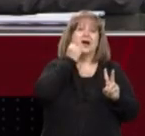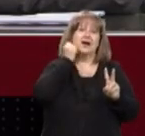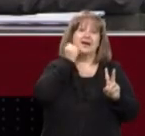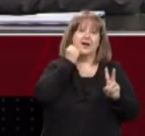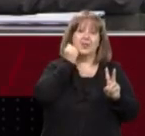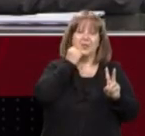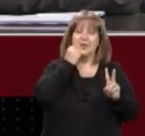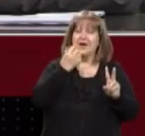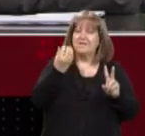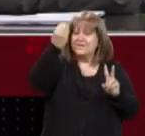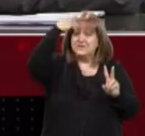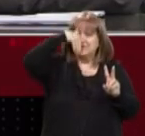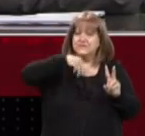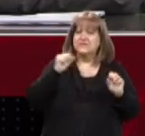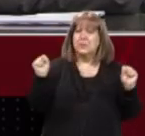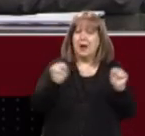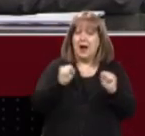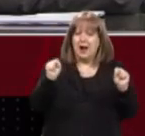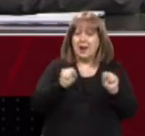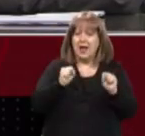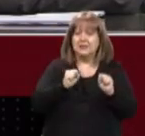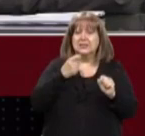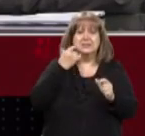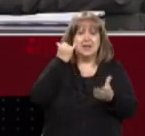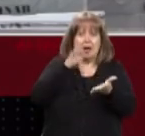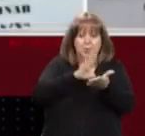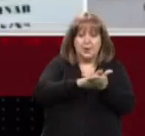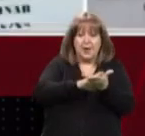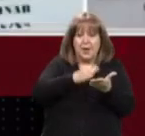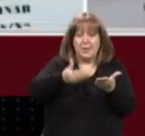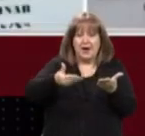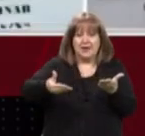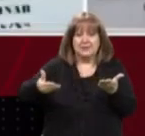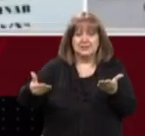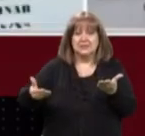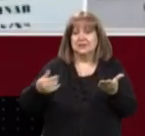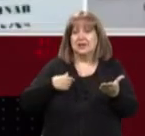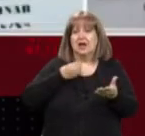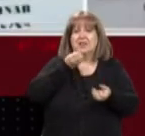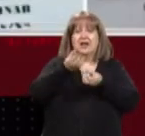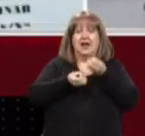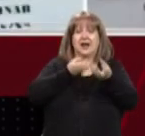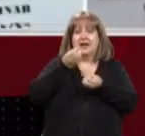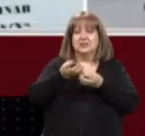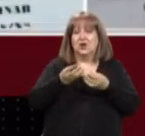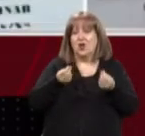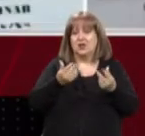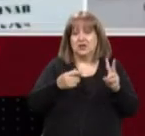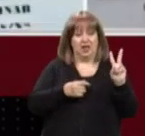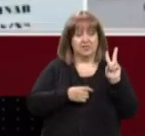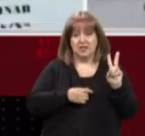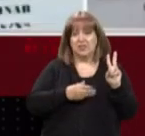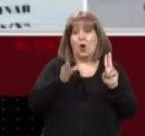y perversidad que tienen. Están todas las pruebas. Las declaraciones no le sirvieron de nada porque entre las dos